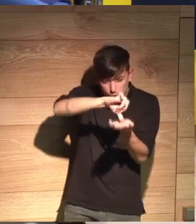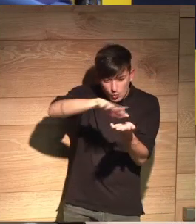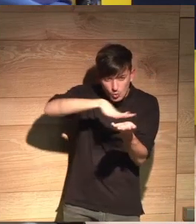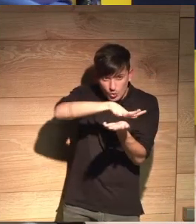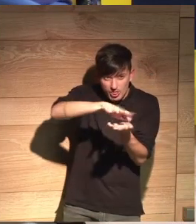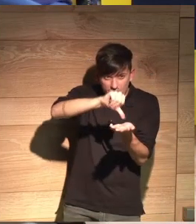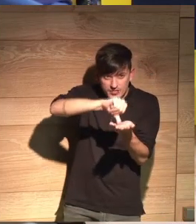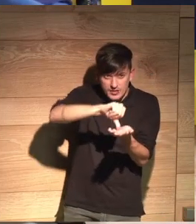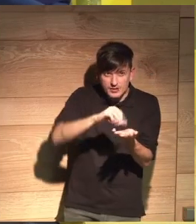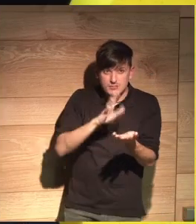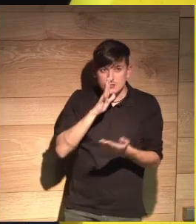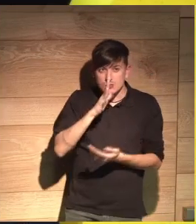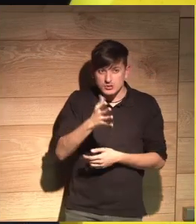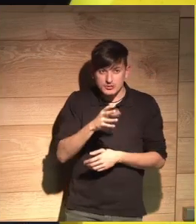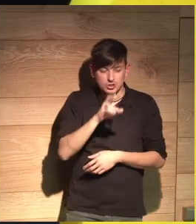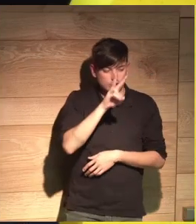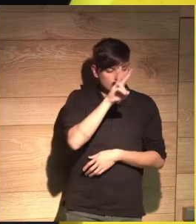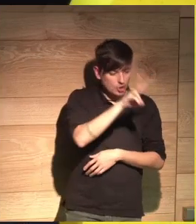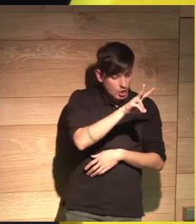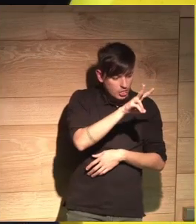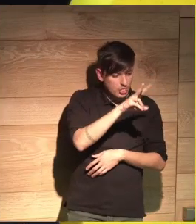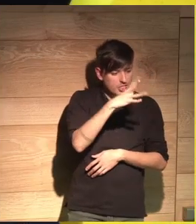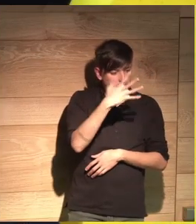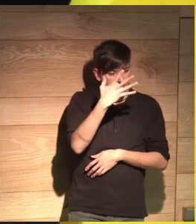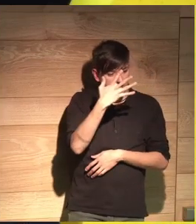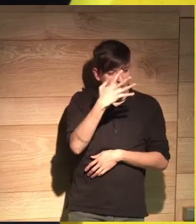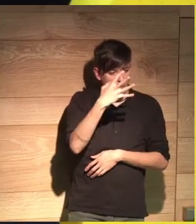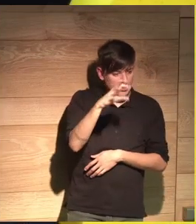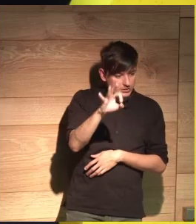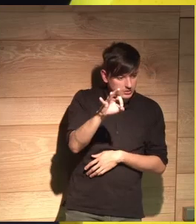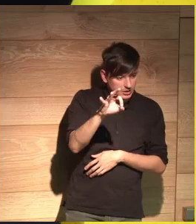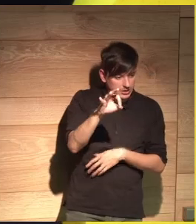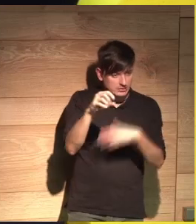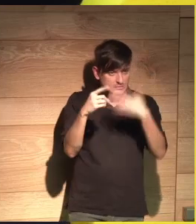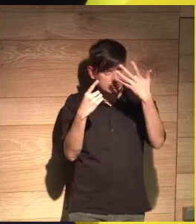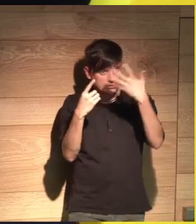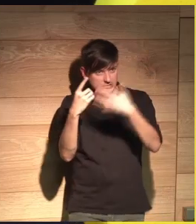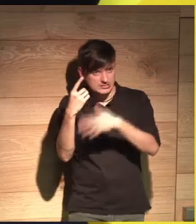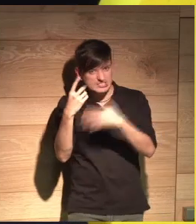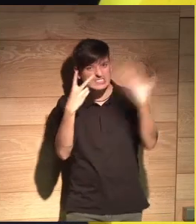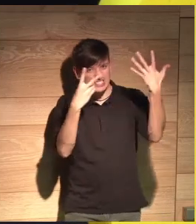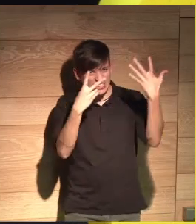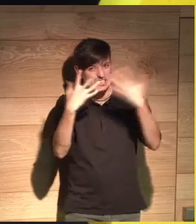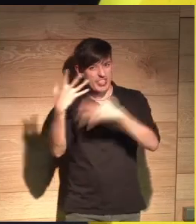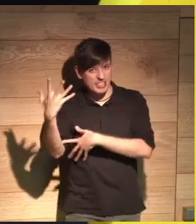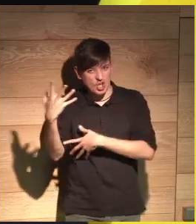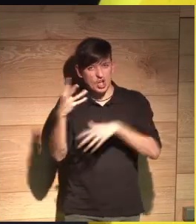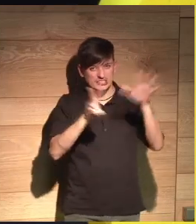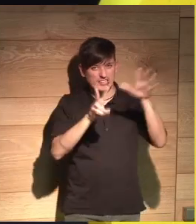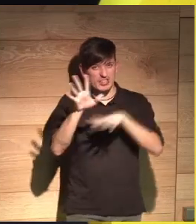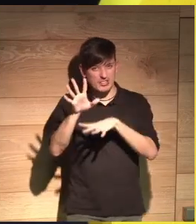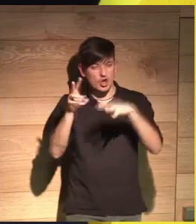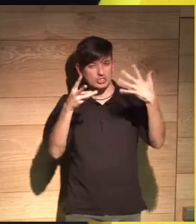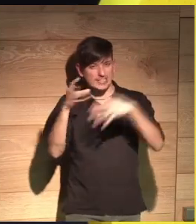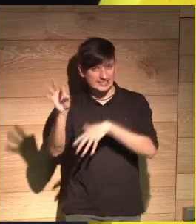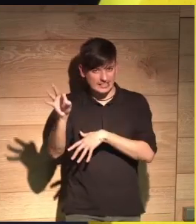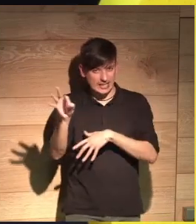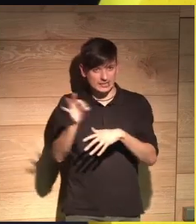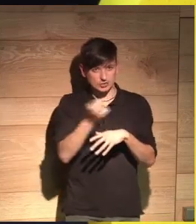cuatro números que son 250 en el 75 y 80